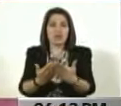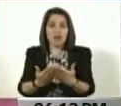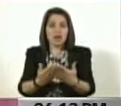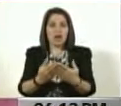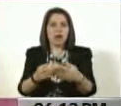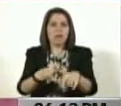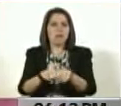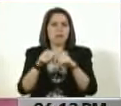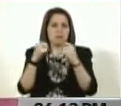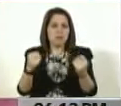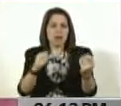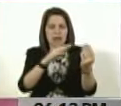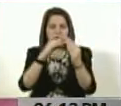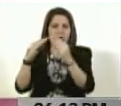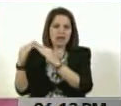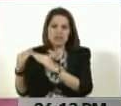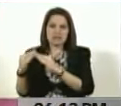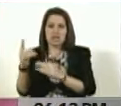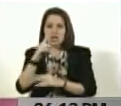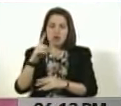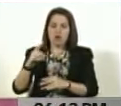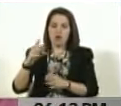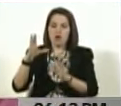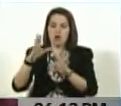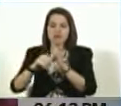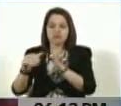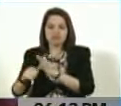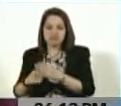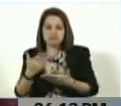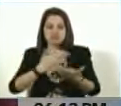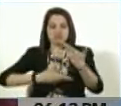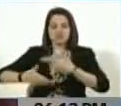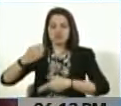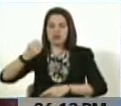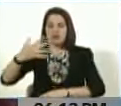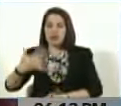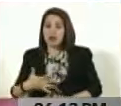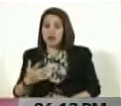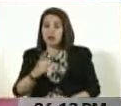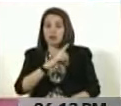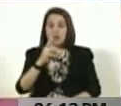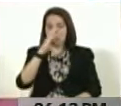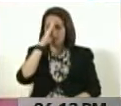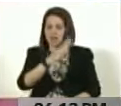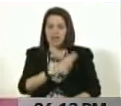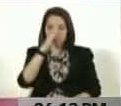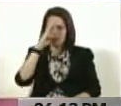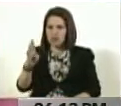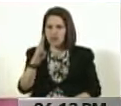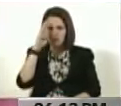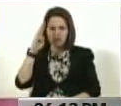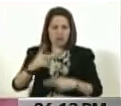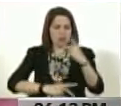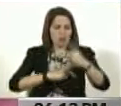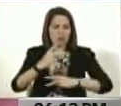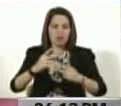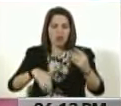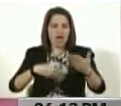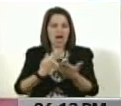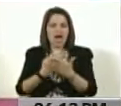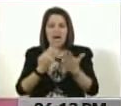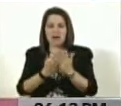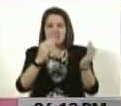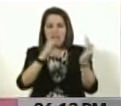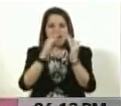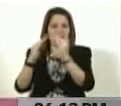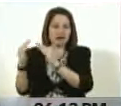distribución no se tergiverse con bachaquero, con tercero, sino que vaya directamente del productor al consumidor.